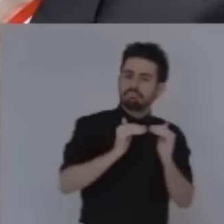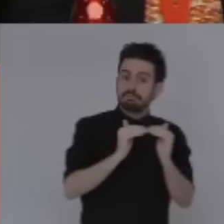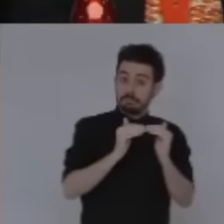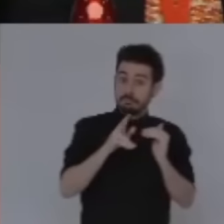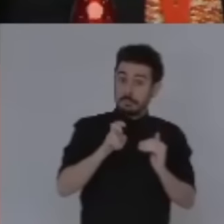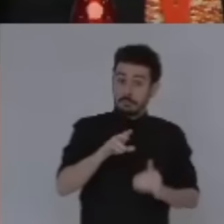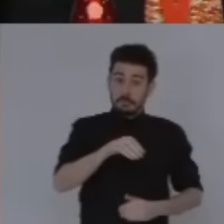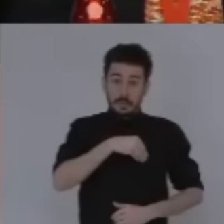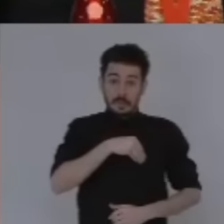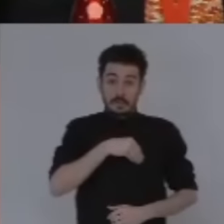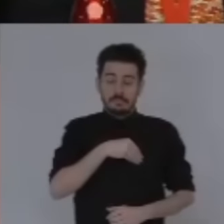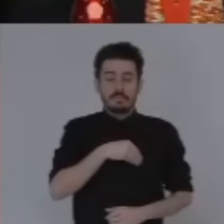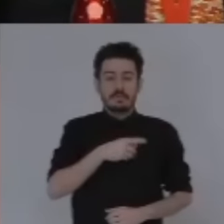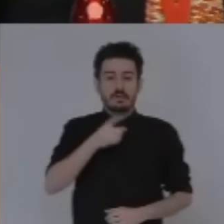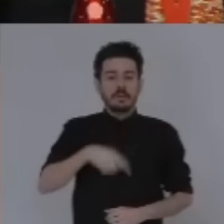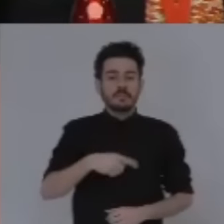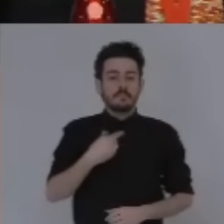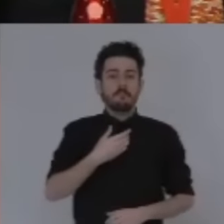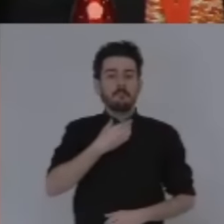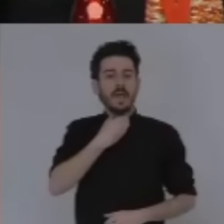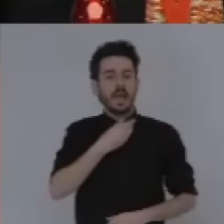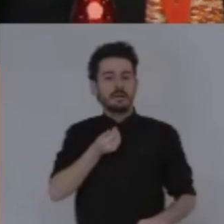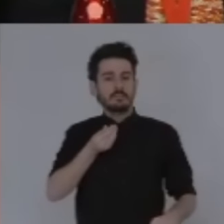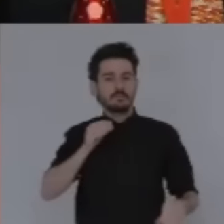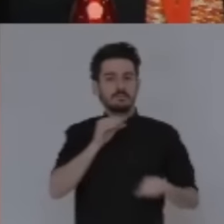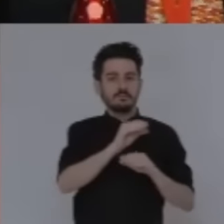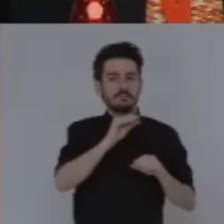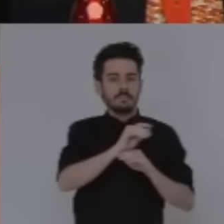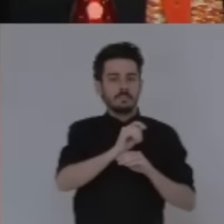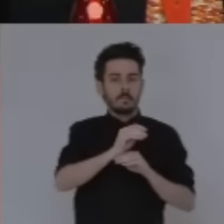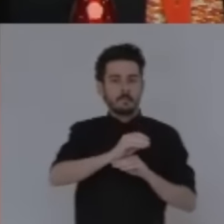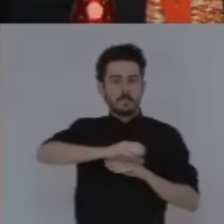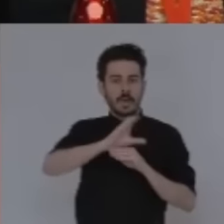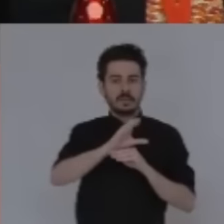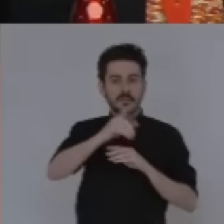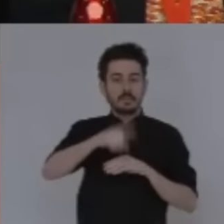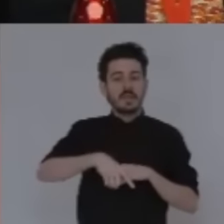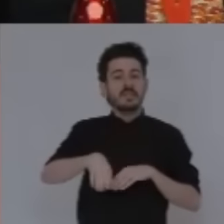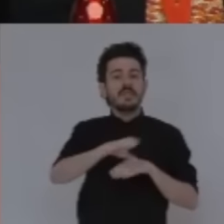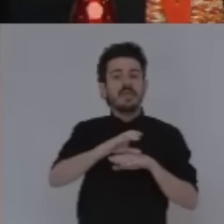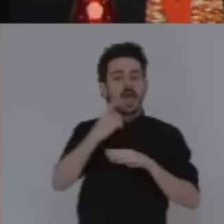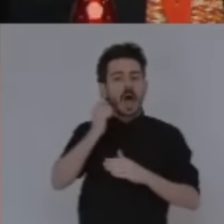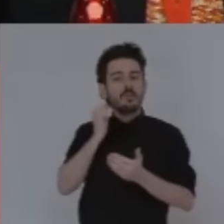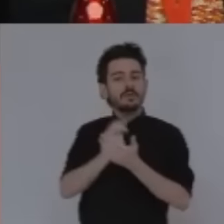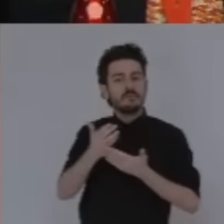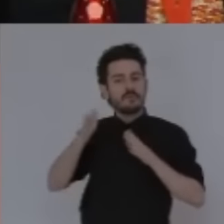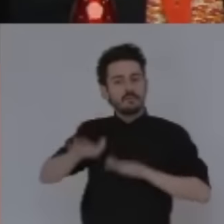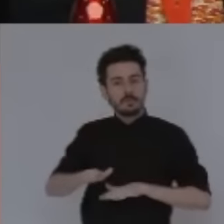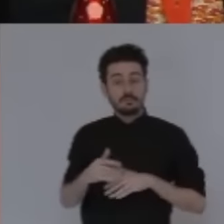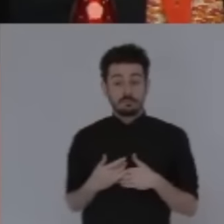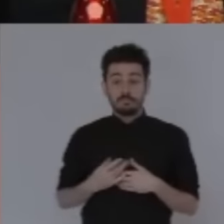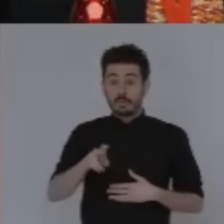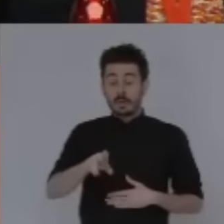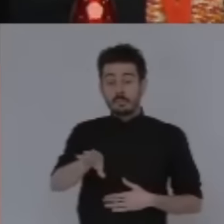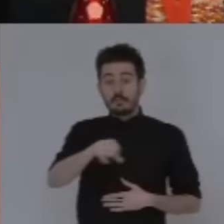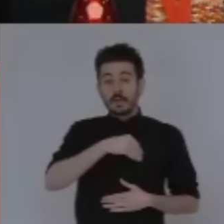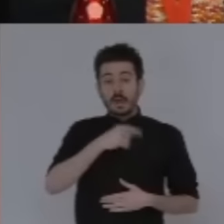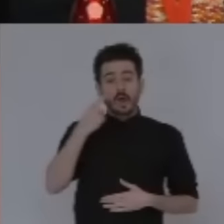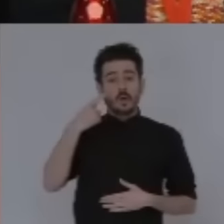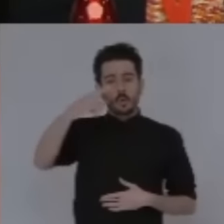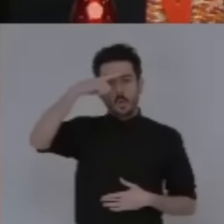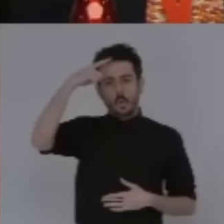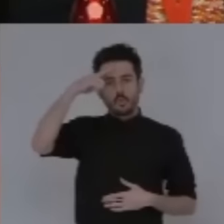pena aumentar el gasto en beca, apostar por la ciencia? ¿Merece la pena seguir defendiendo la